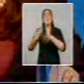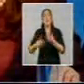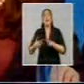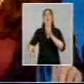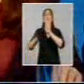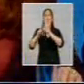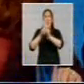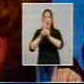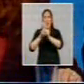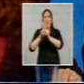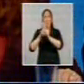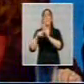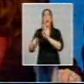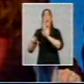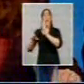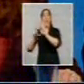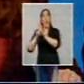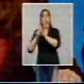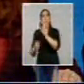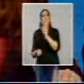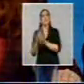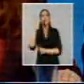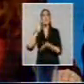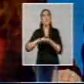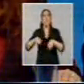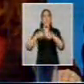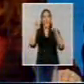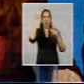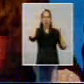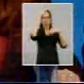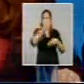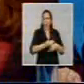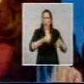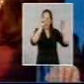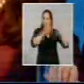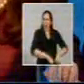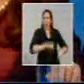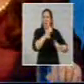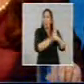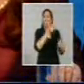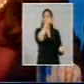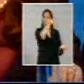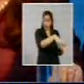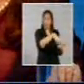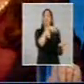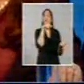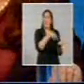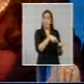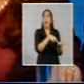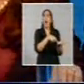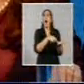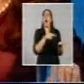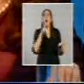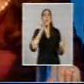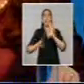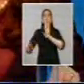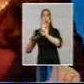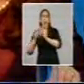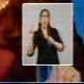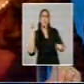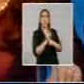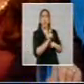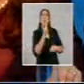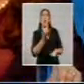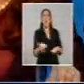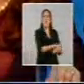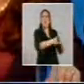que modificó la ley de quiebras para permitir que no fueran vaciadas las empresas